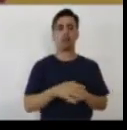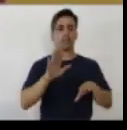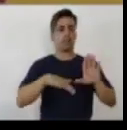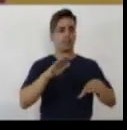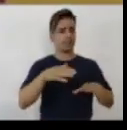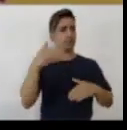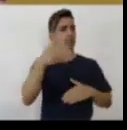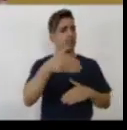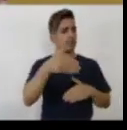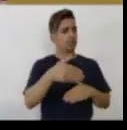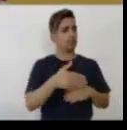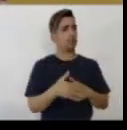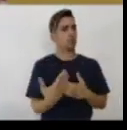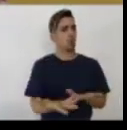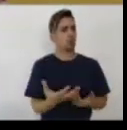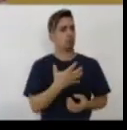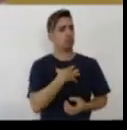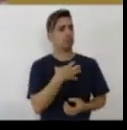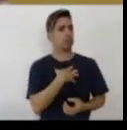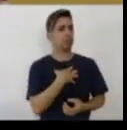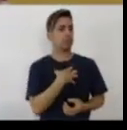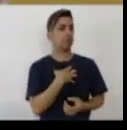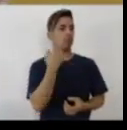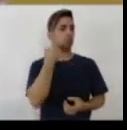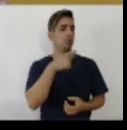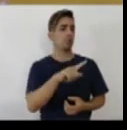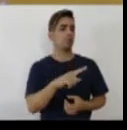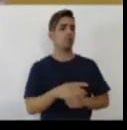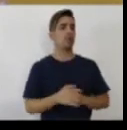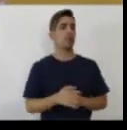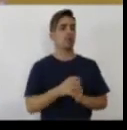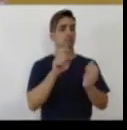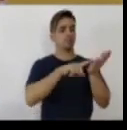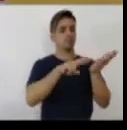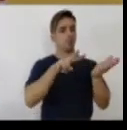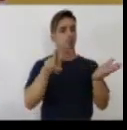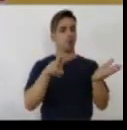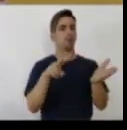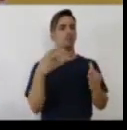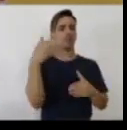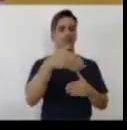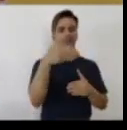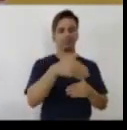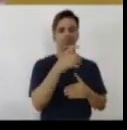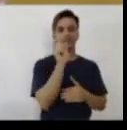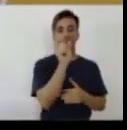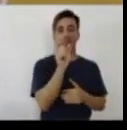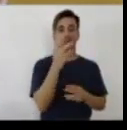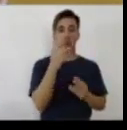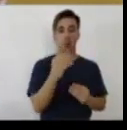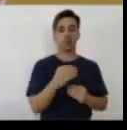de la participación de su escuela también tenemos la participación de la provincia.